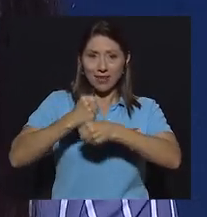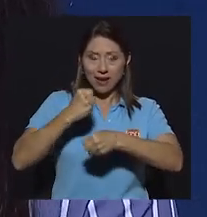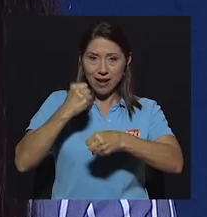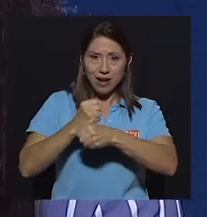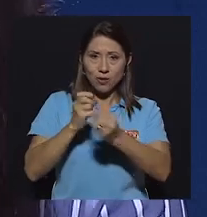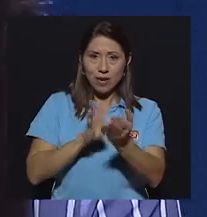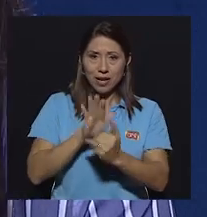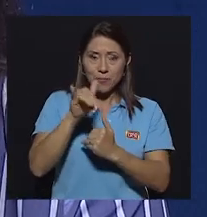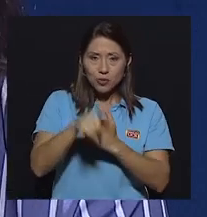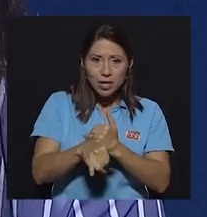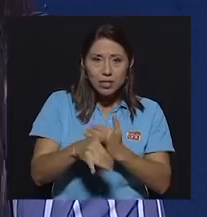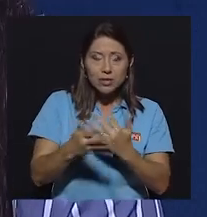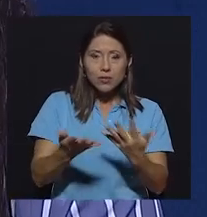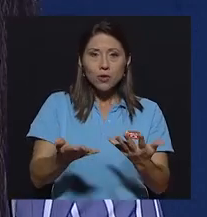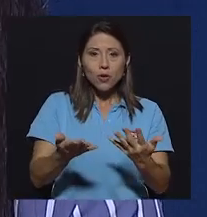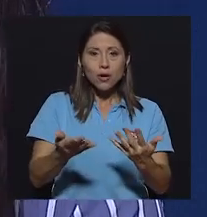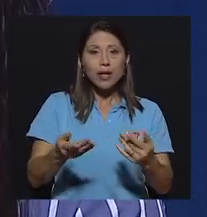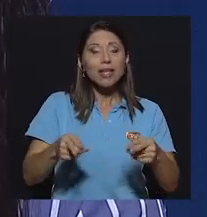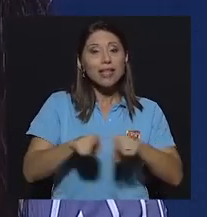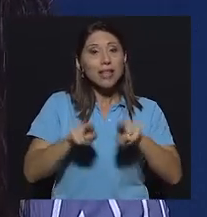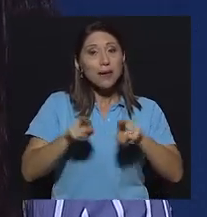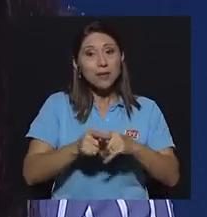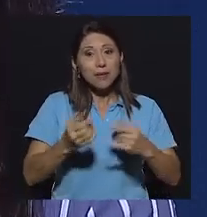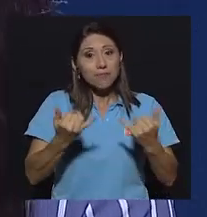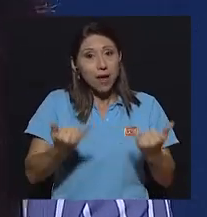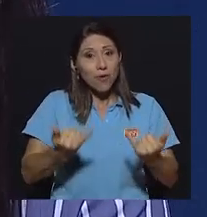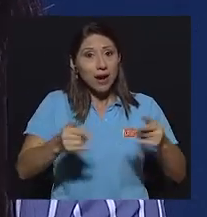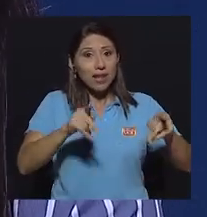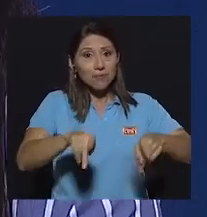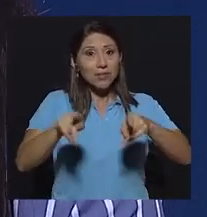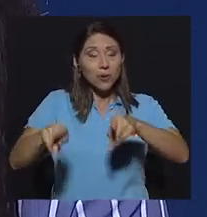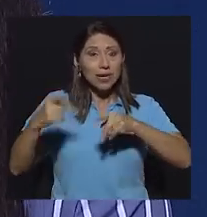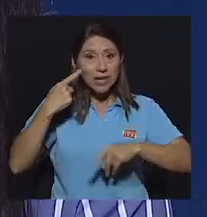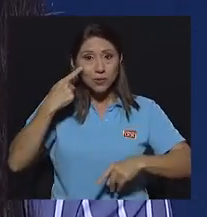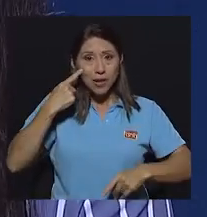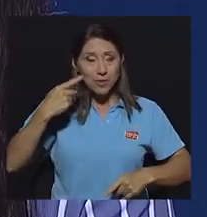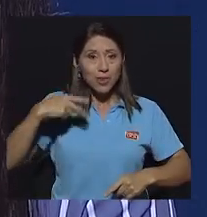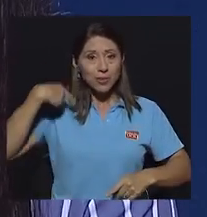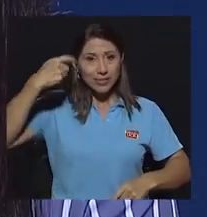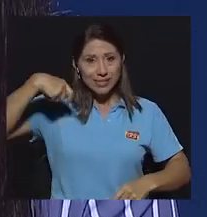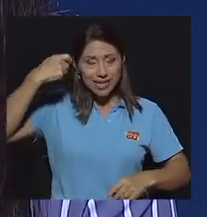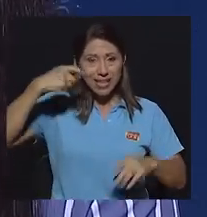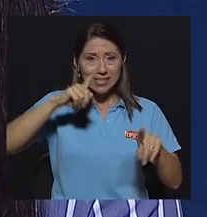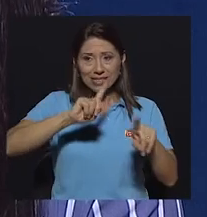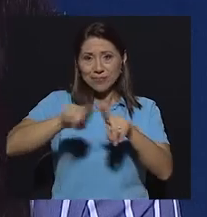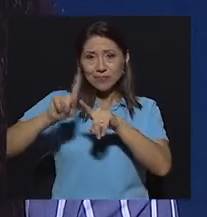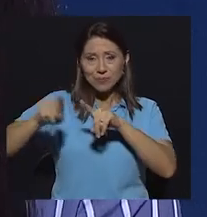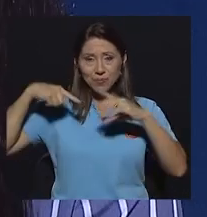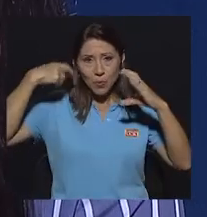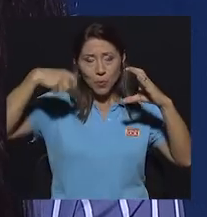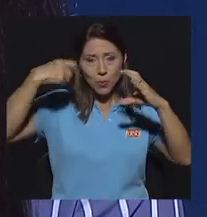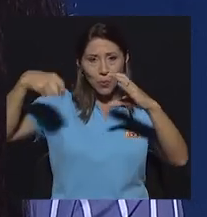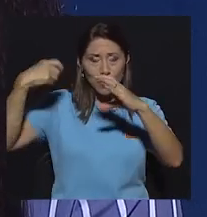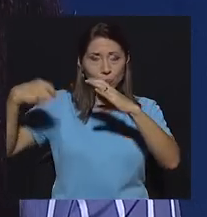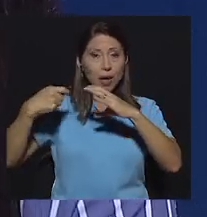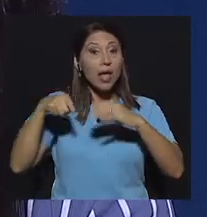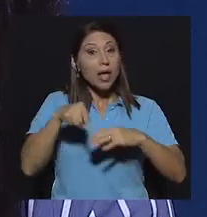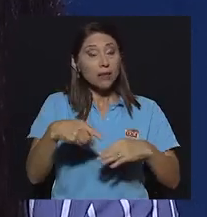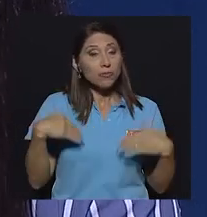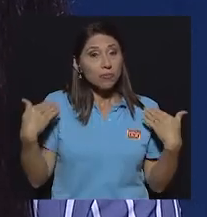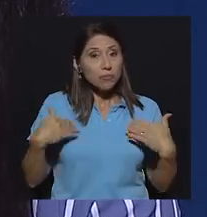el proyecto como, bueno, ahora las personas que lo están viendo en cines. Eso me alegra mucho porque